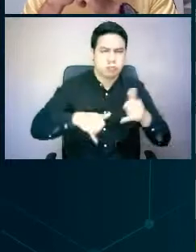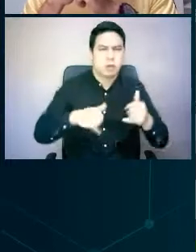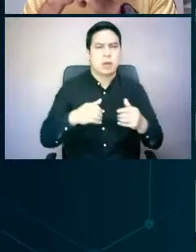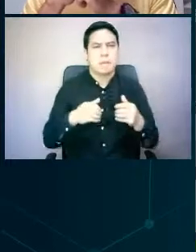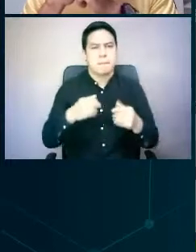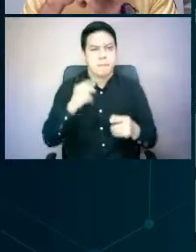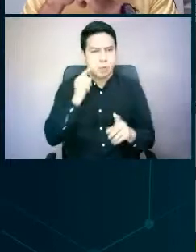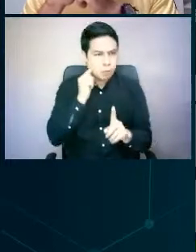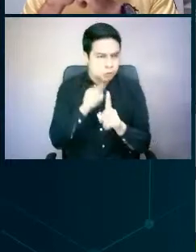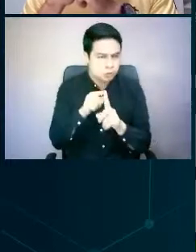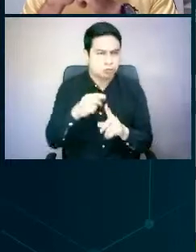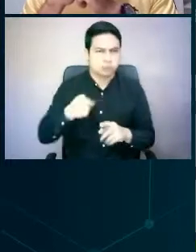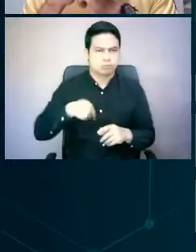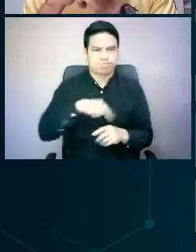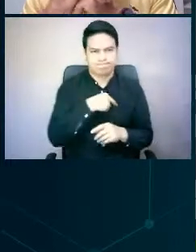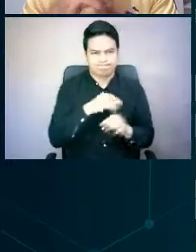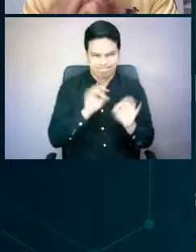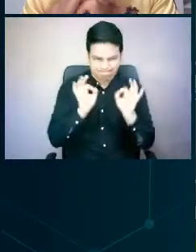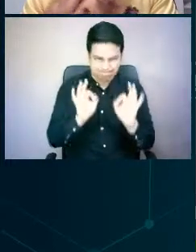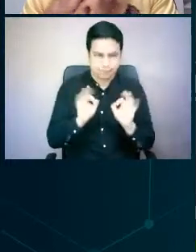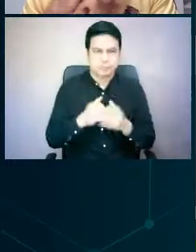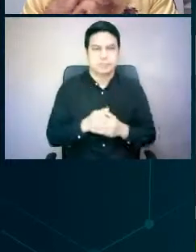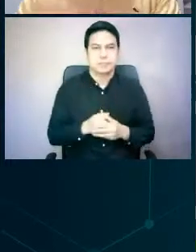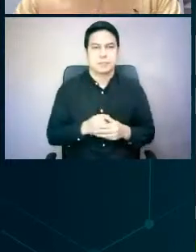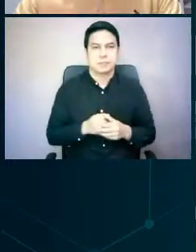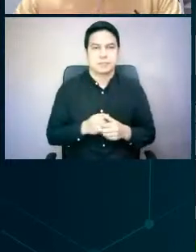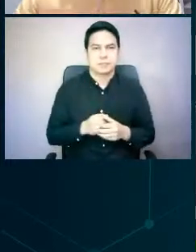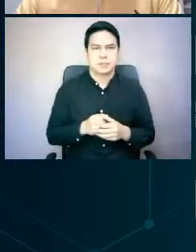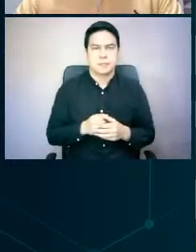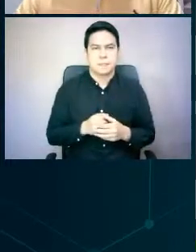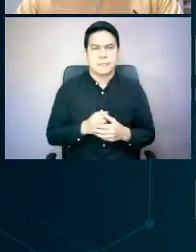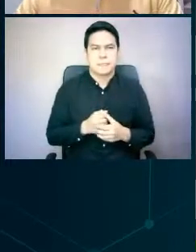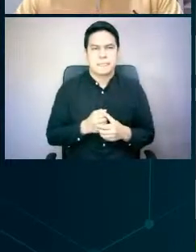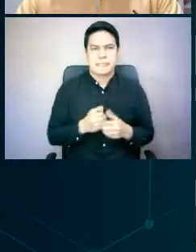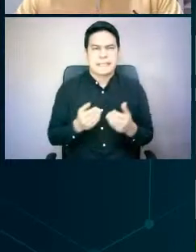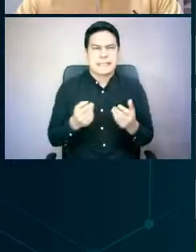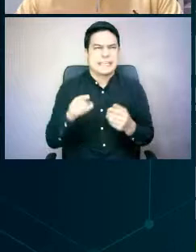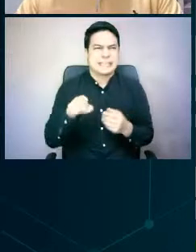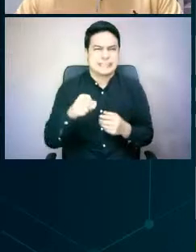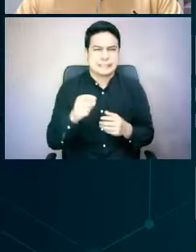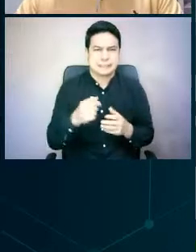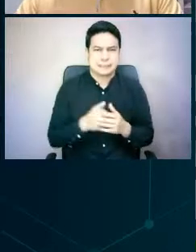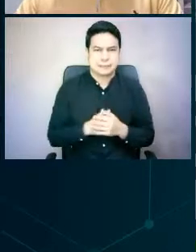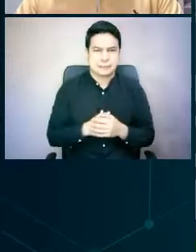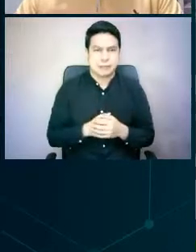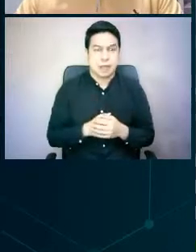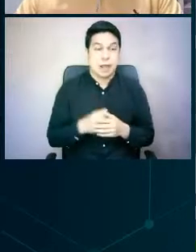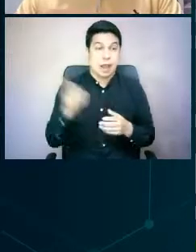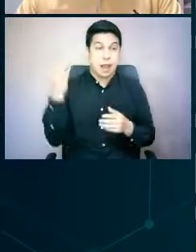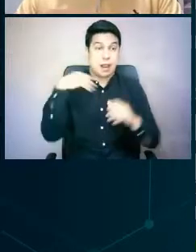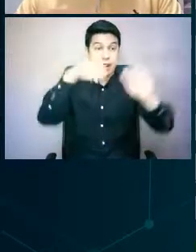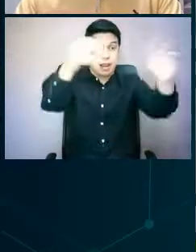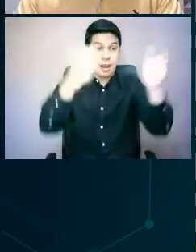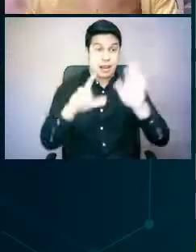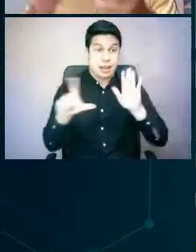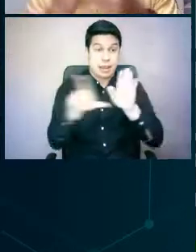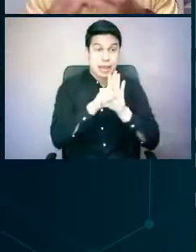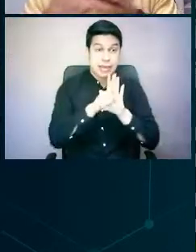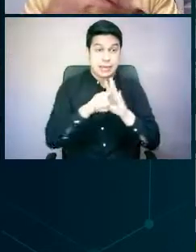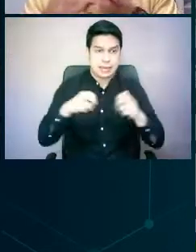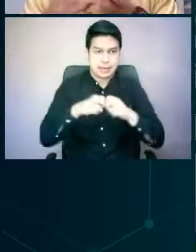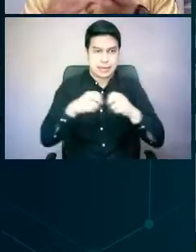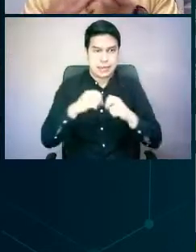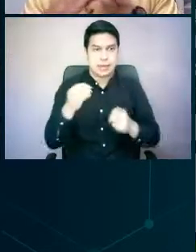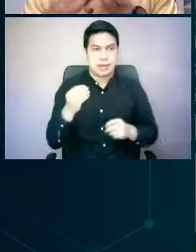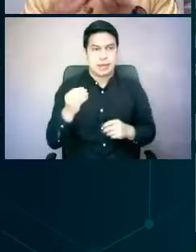desempeño. El esquema diferencial de línea se basa en la ley de corrientes de Kirchhoff. Básicamente, la ley de corrientes de